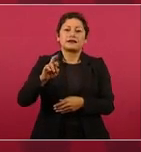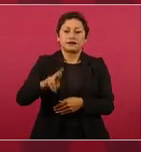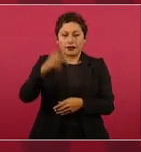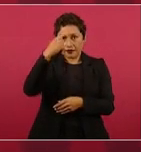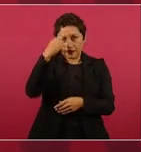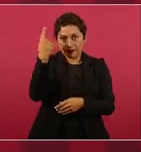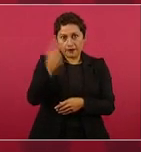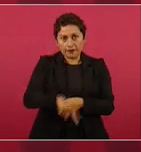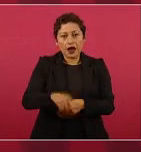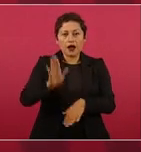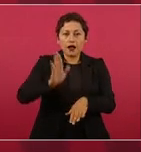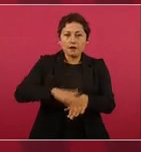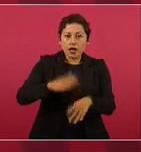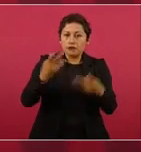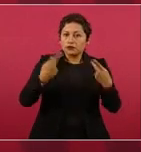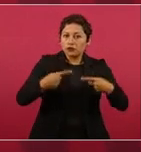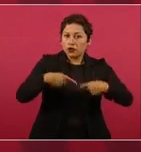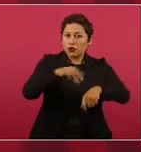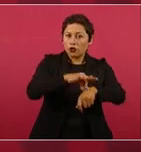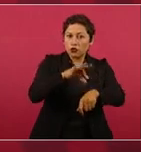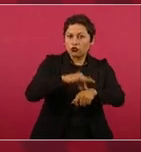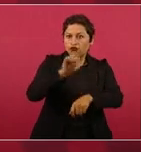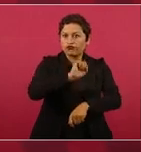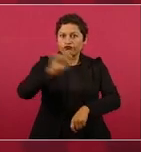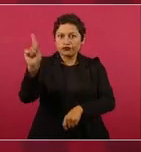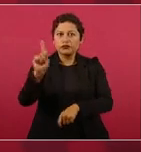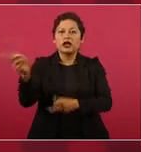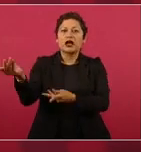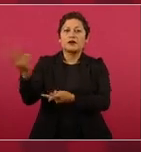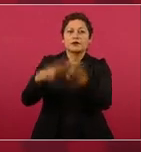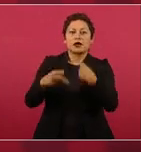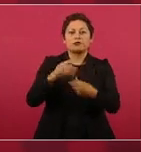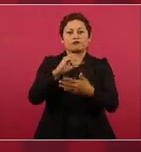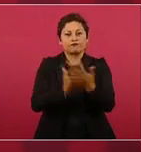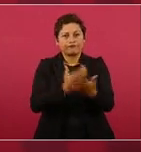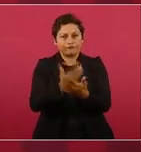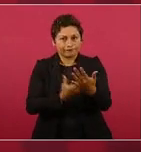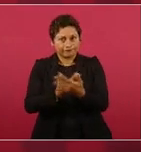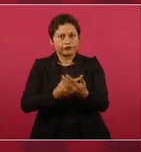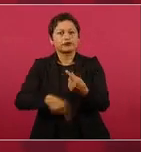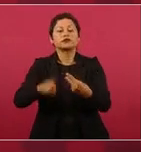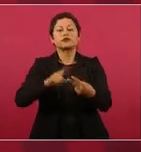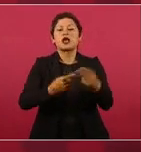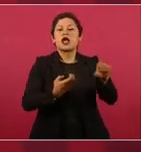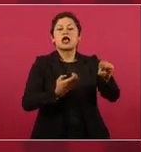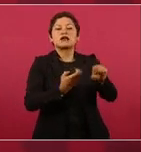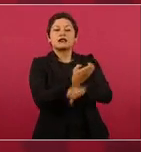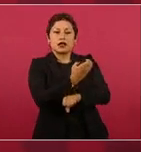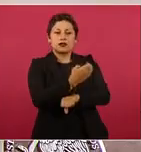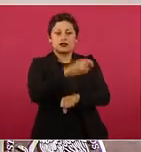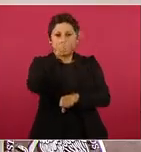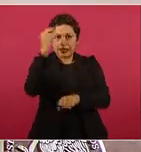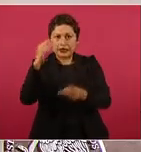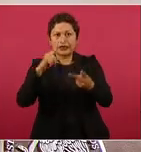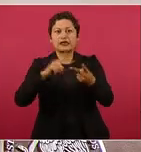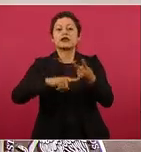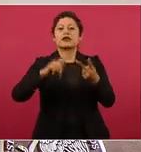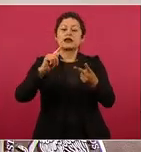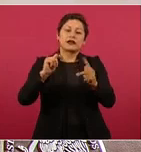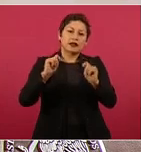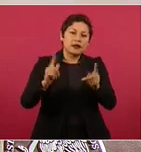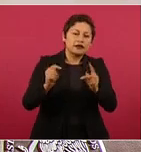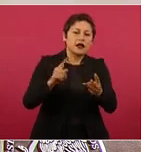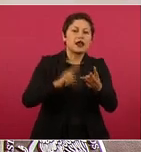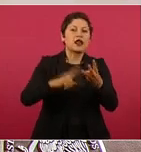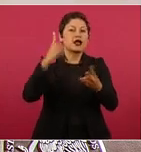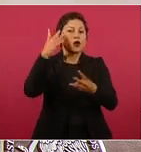y Contratación de Especialistas, los avances en Nayarit, Tlaxcala y Colima, así como la instalación